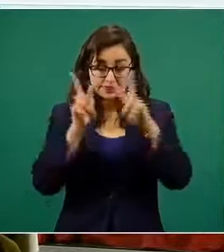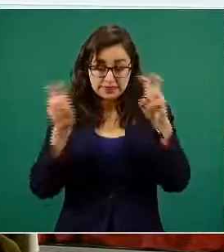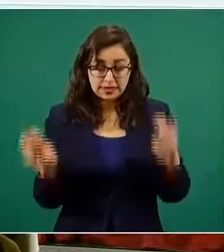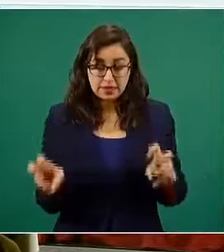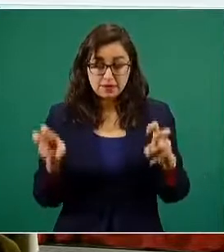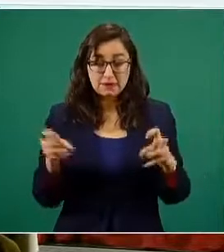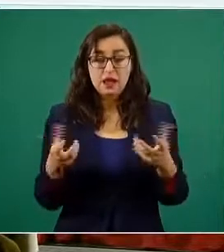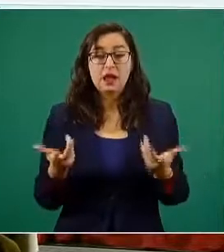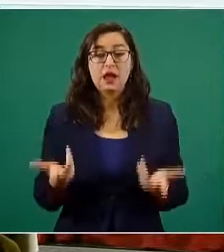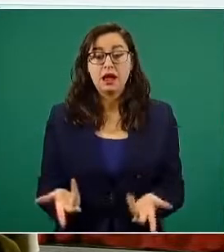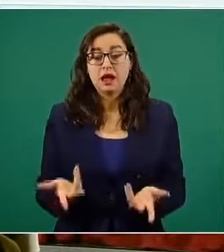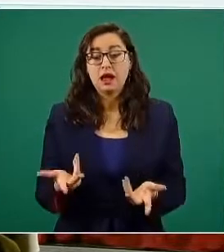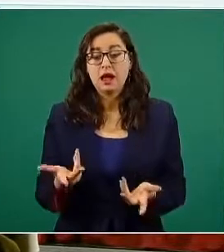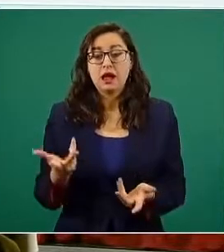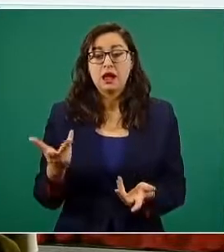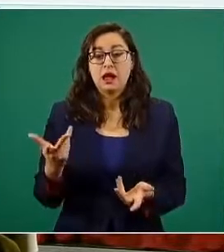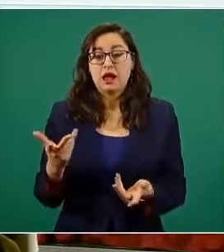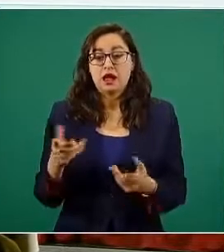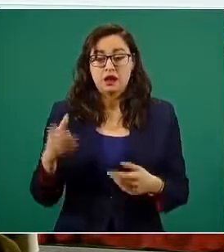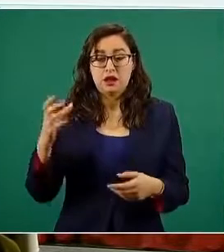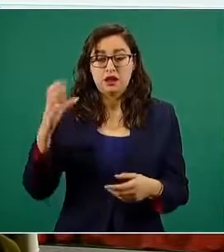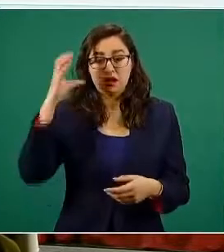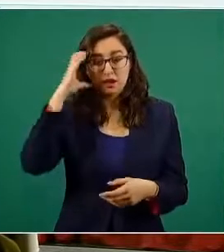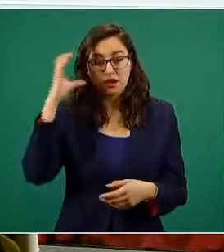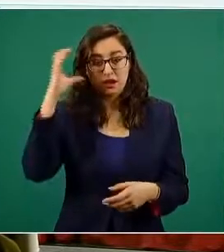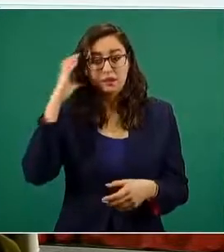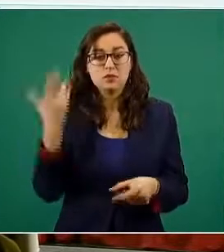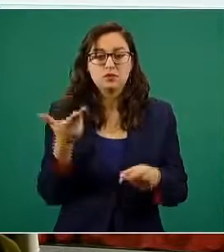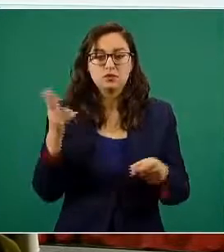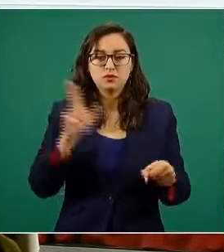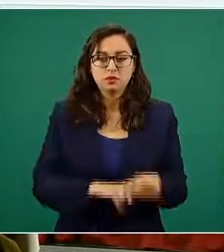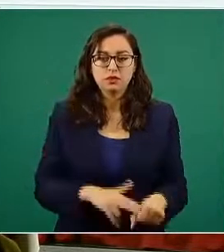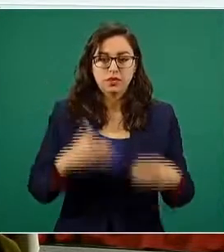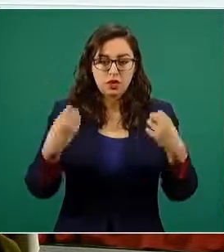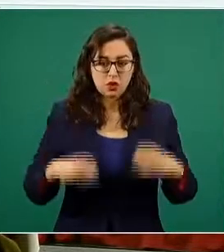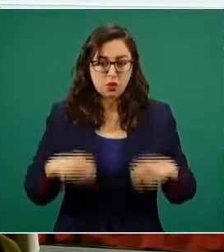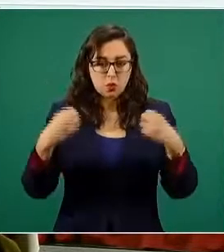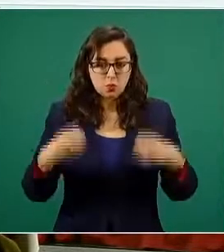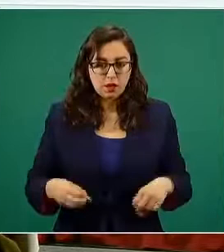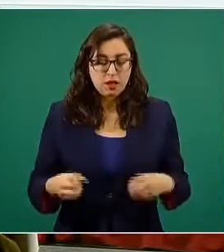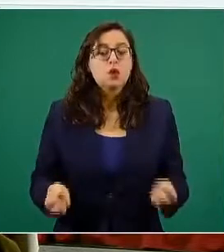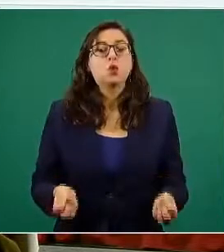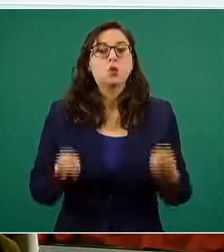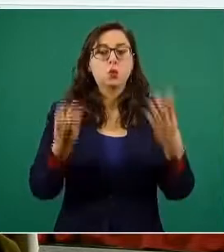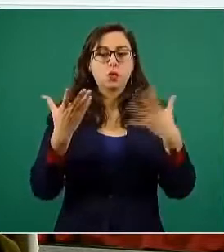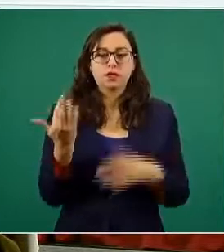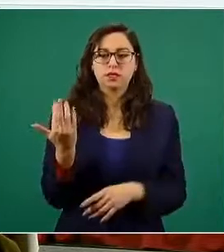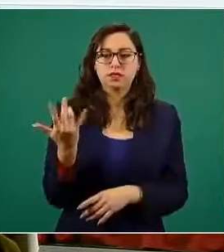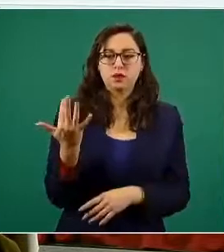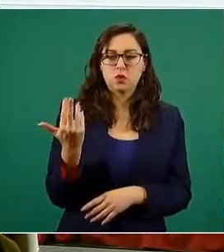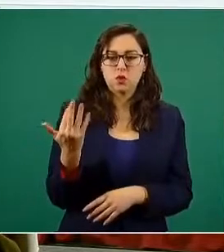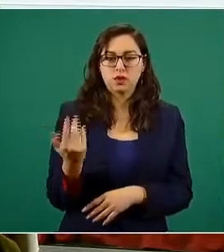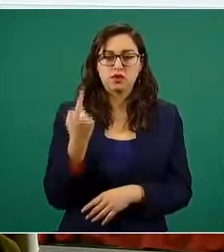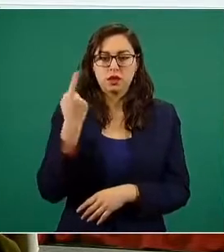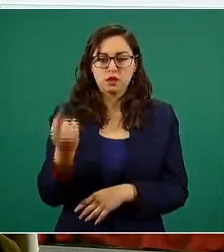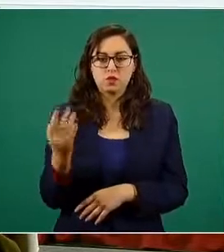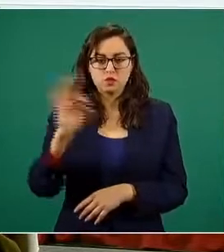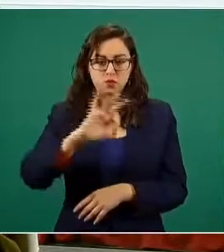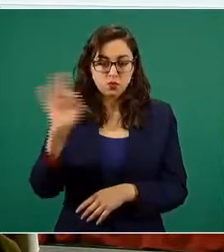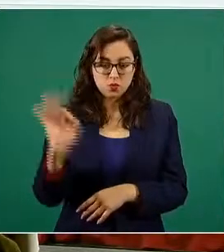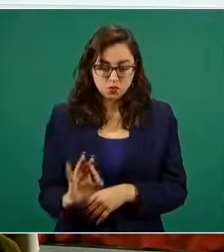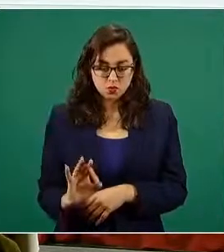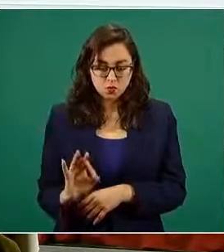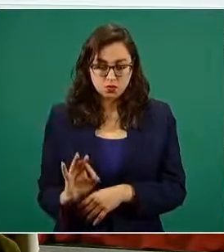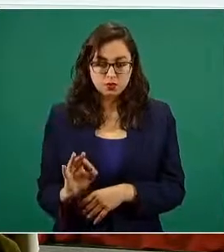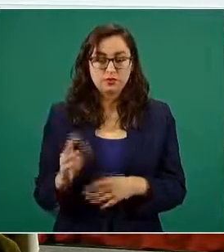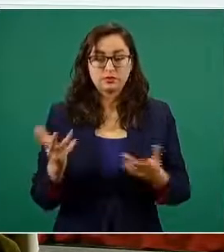tenemos el 51% de las camas destinadas a la atención de personas con infección respiratoria aguda grave, el